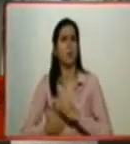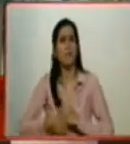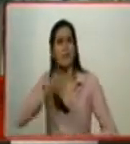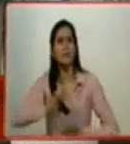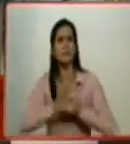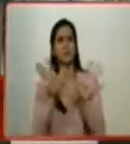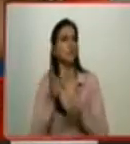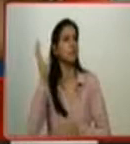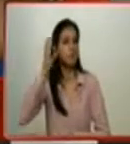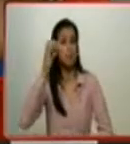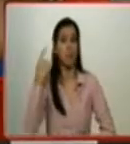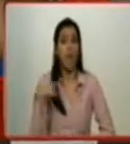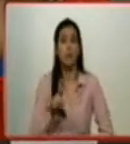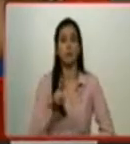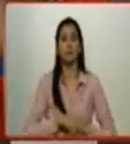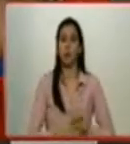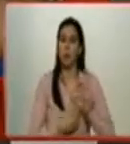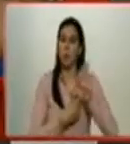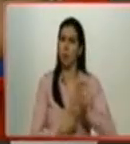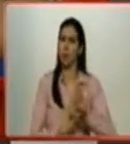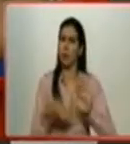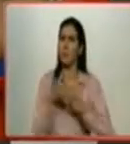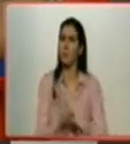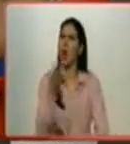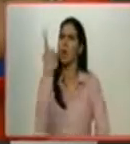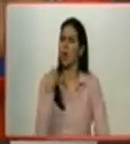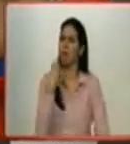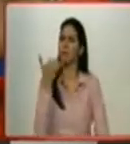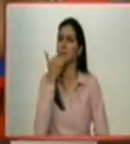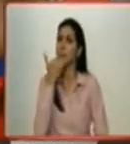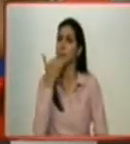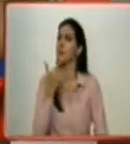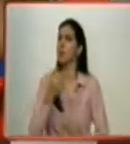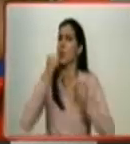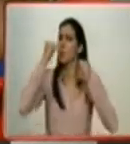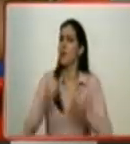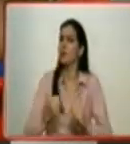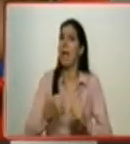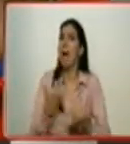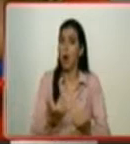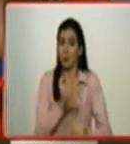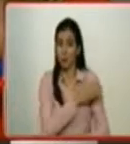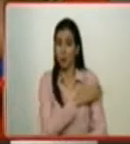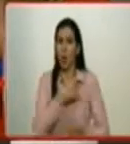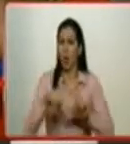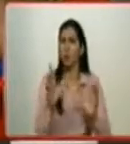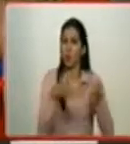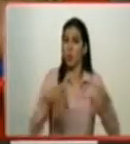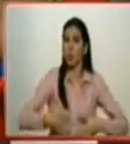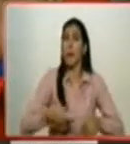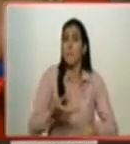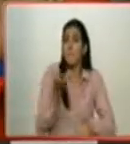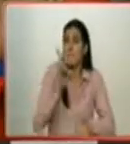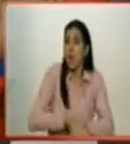consciente. La expresión de lo que sucedió el día de ayer van a arreciar con la guerra económica en nuestro país, que ahora es